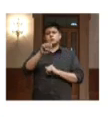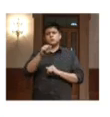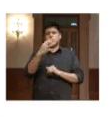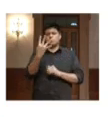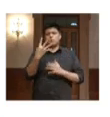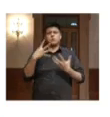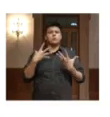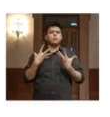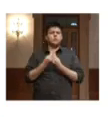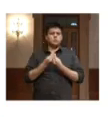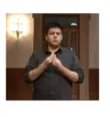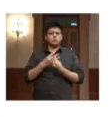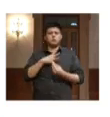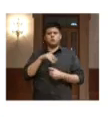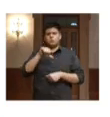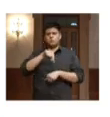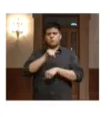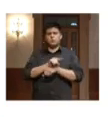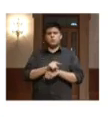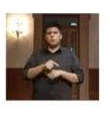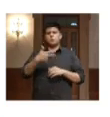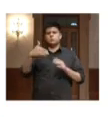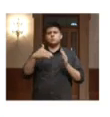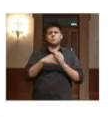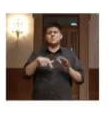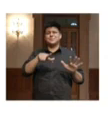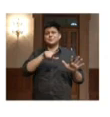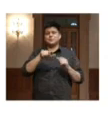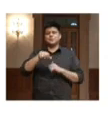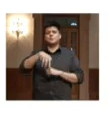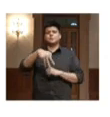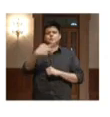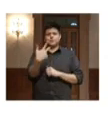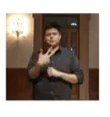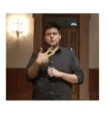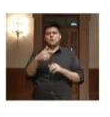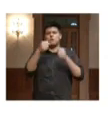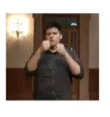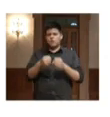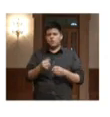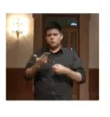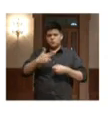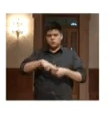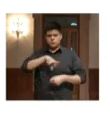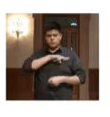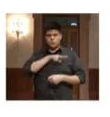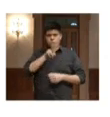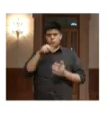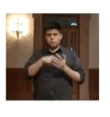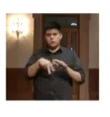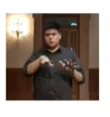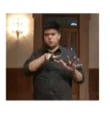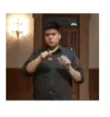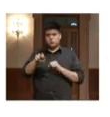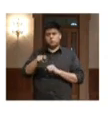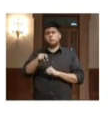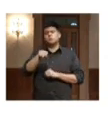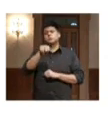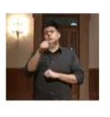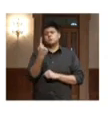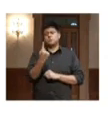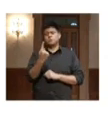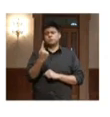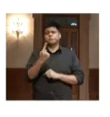total al día de hoy de 8.703. Los confirmados por hospitales privados 2.281,